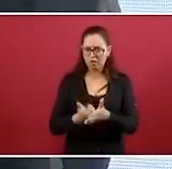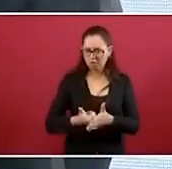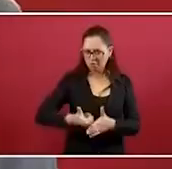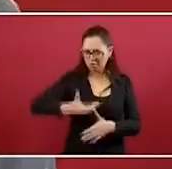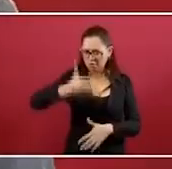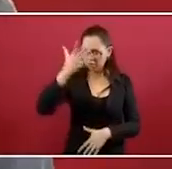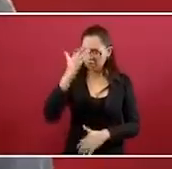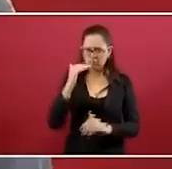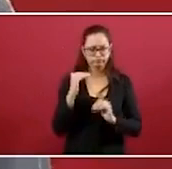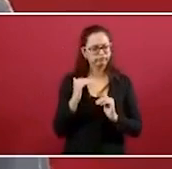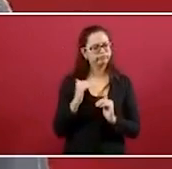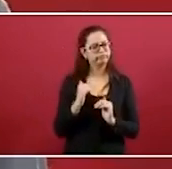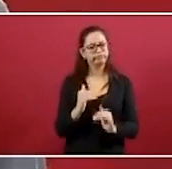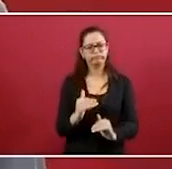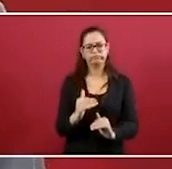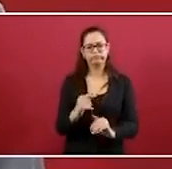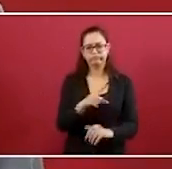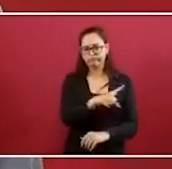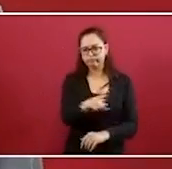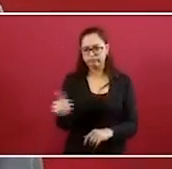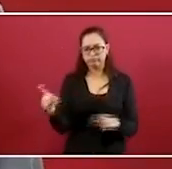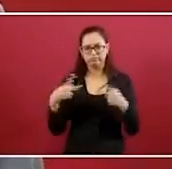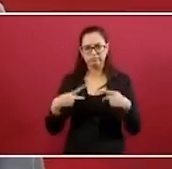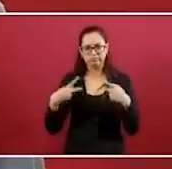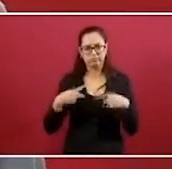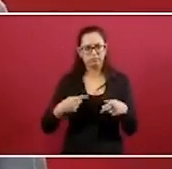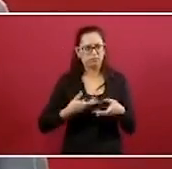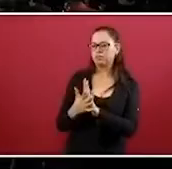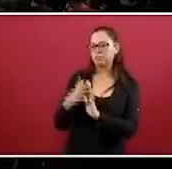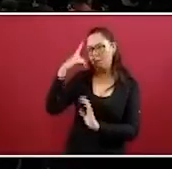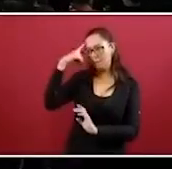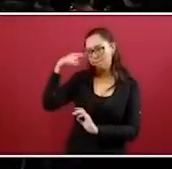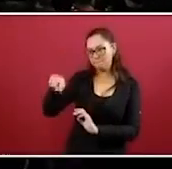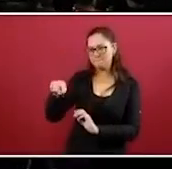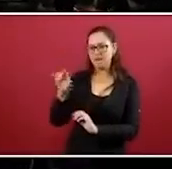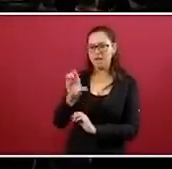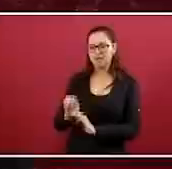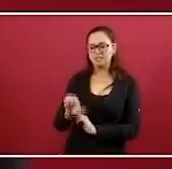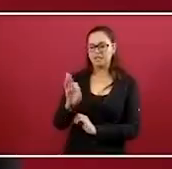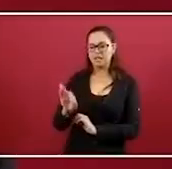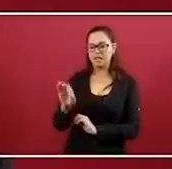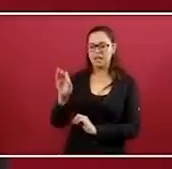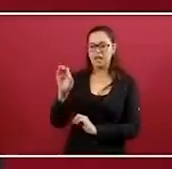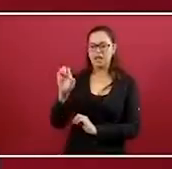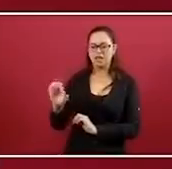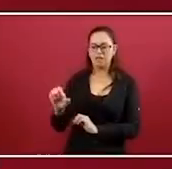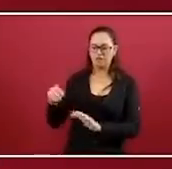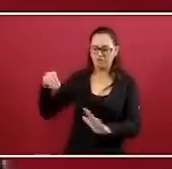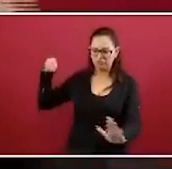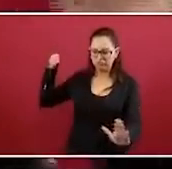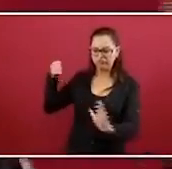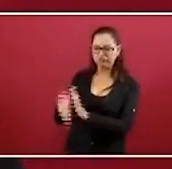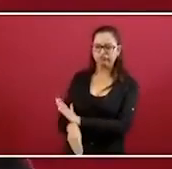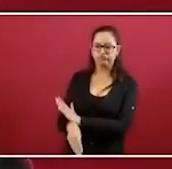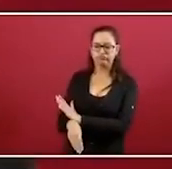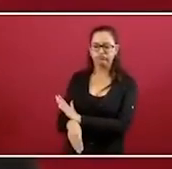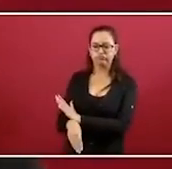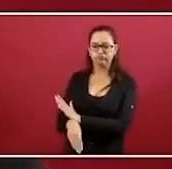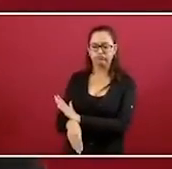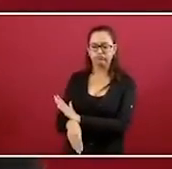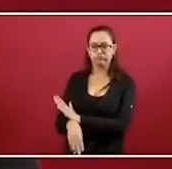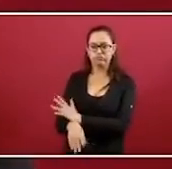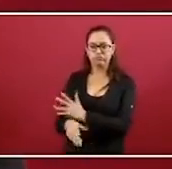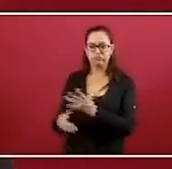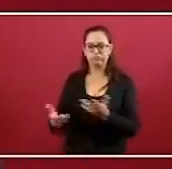eléctrica a los consumidores. El director general de la Comisión Federal de Electricidad, Manuel